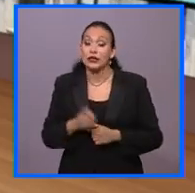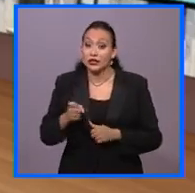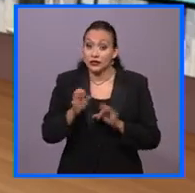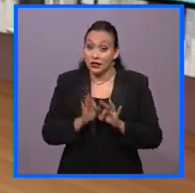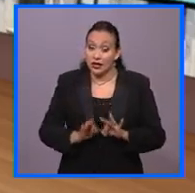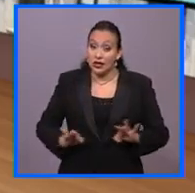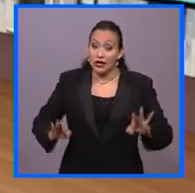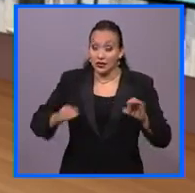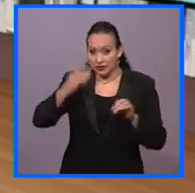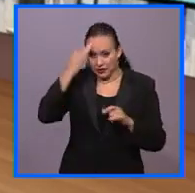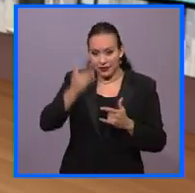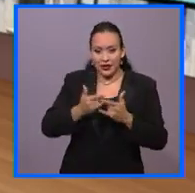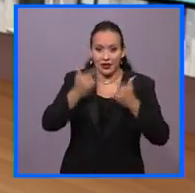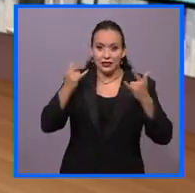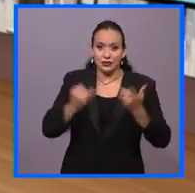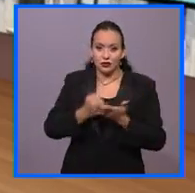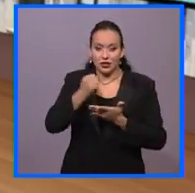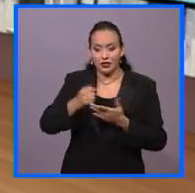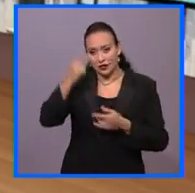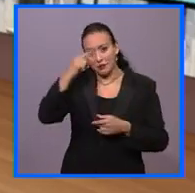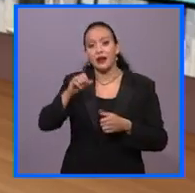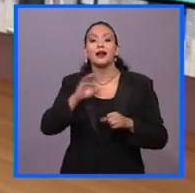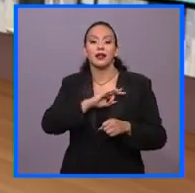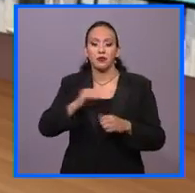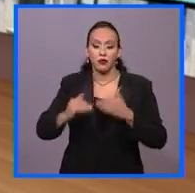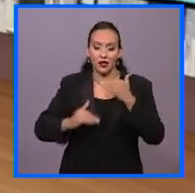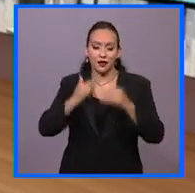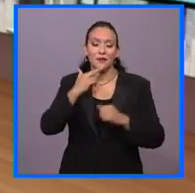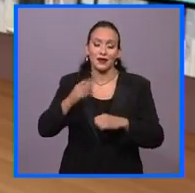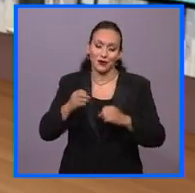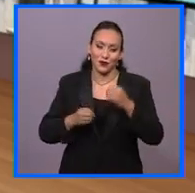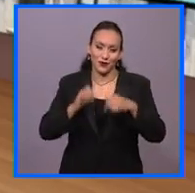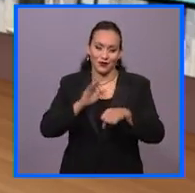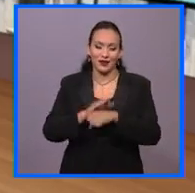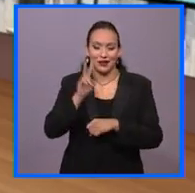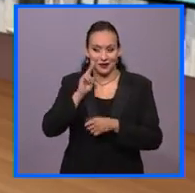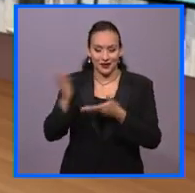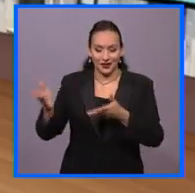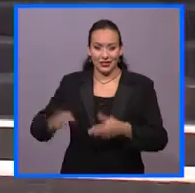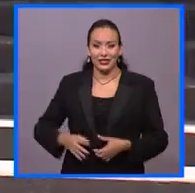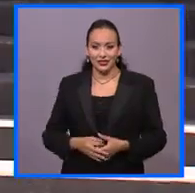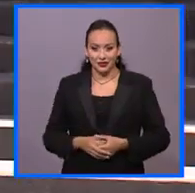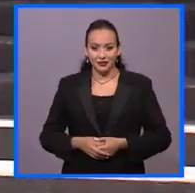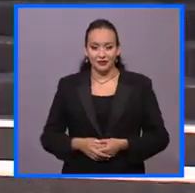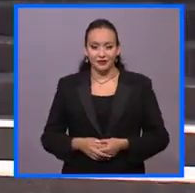del precedente para la evolución del juicio de amparo. Adelante, Óscar, buenas tardes.